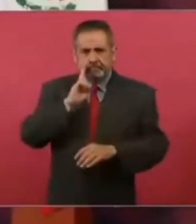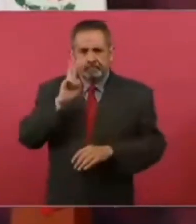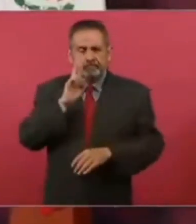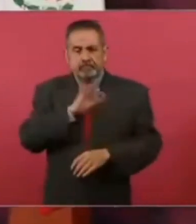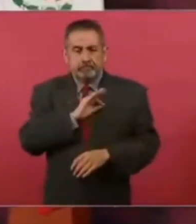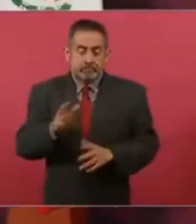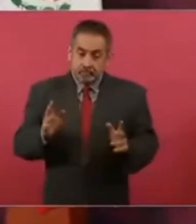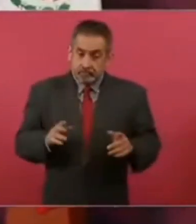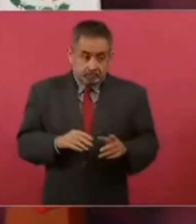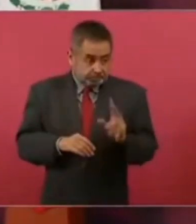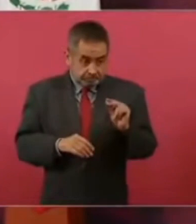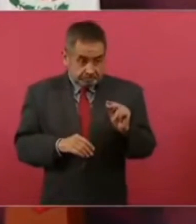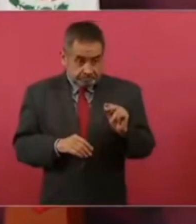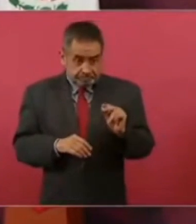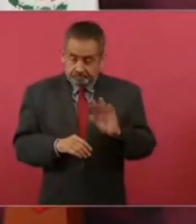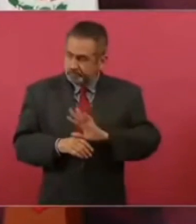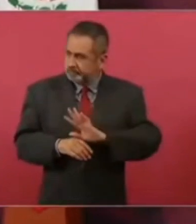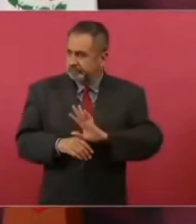Si no,